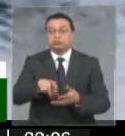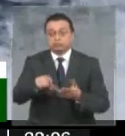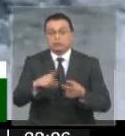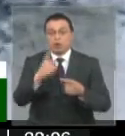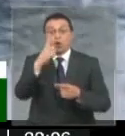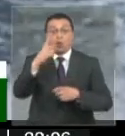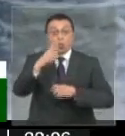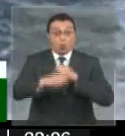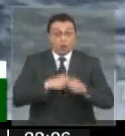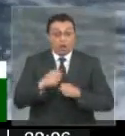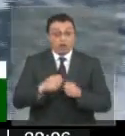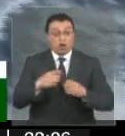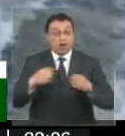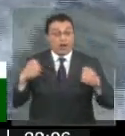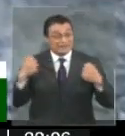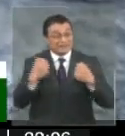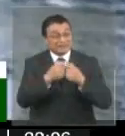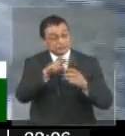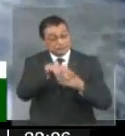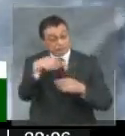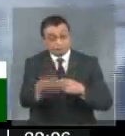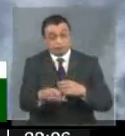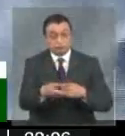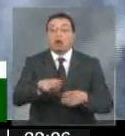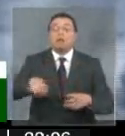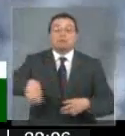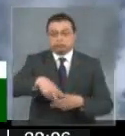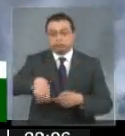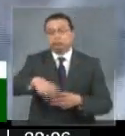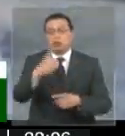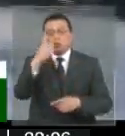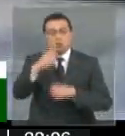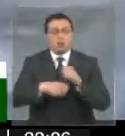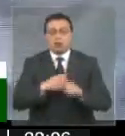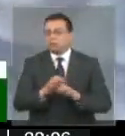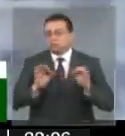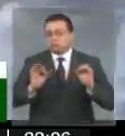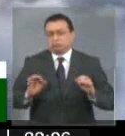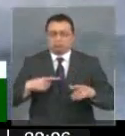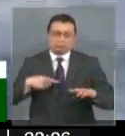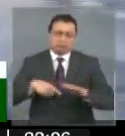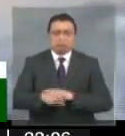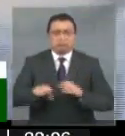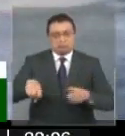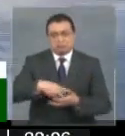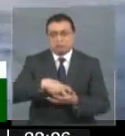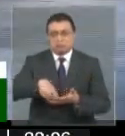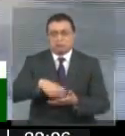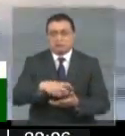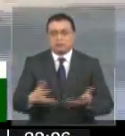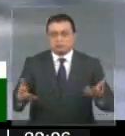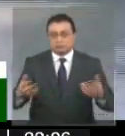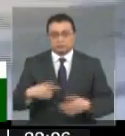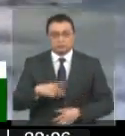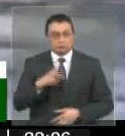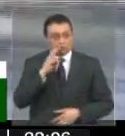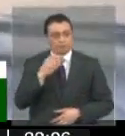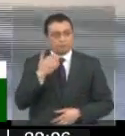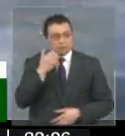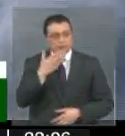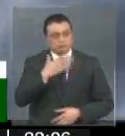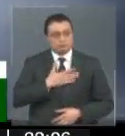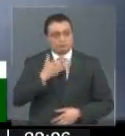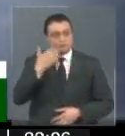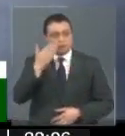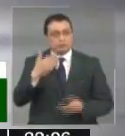exactamente a un año del accidente. ¿A un año del accidente? ¿Ya estabas haciendo esquí acuático? Sí. Chuta, qué vergüenza. Yo te juro que nunca he